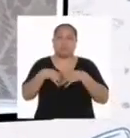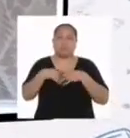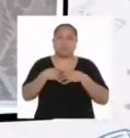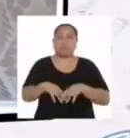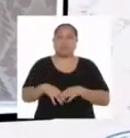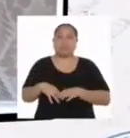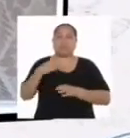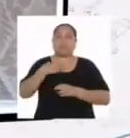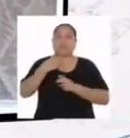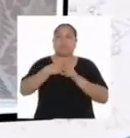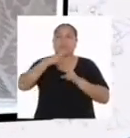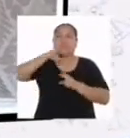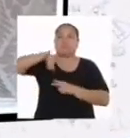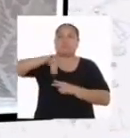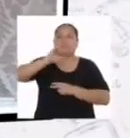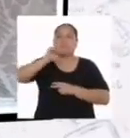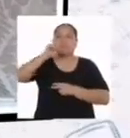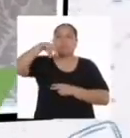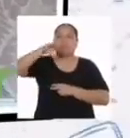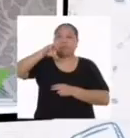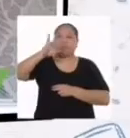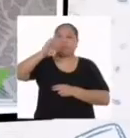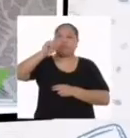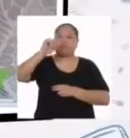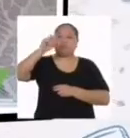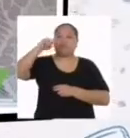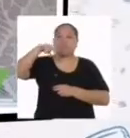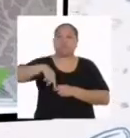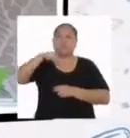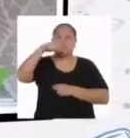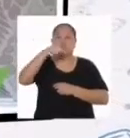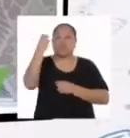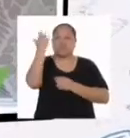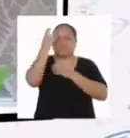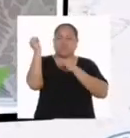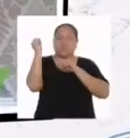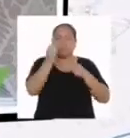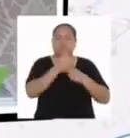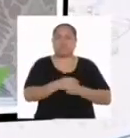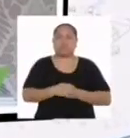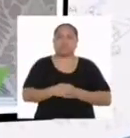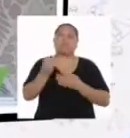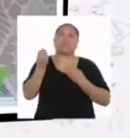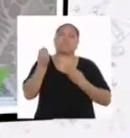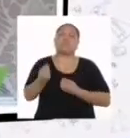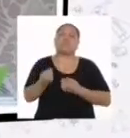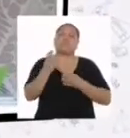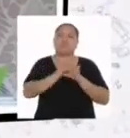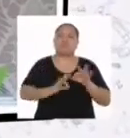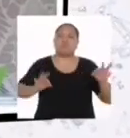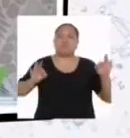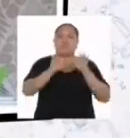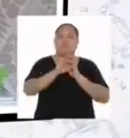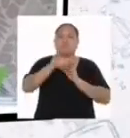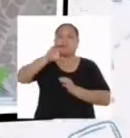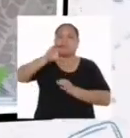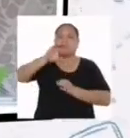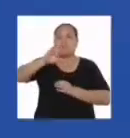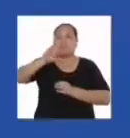Hola, soy Jean Cristian de la región de San Martín. ¿Por qué son importantes las